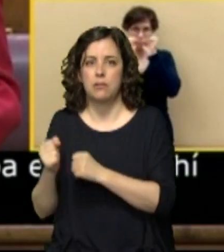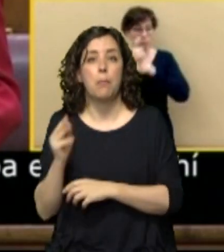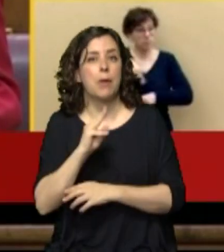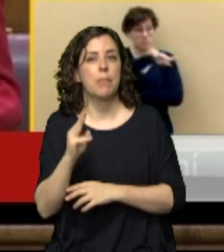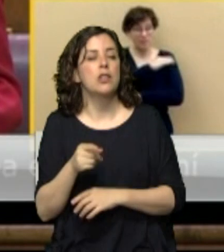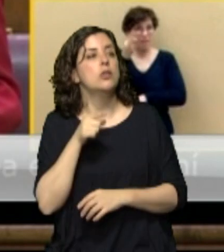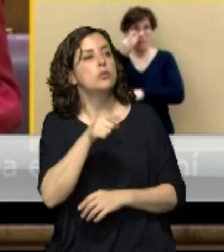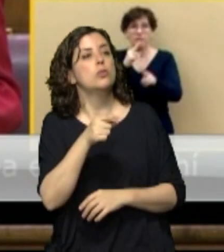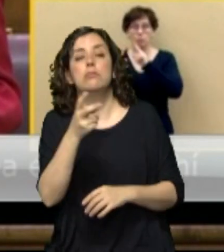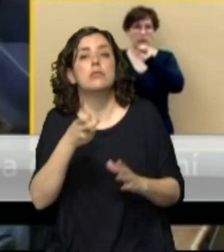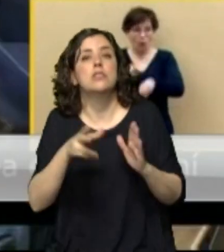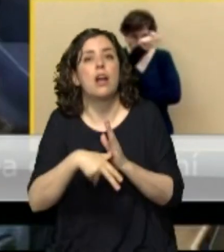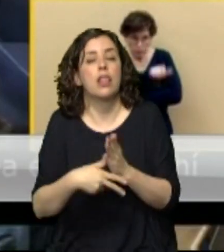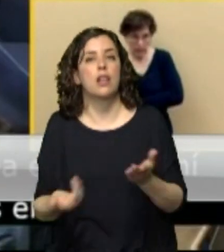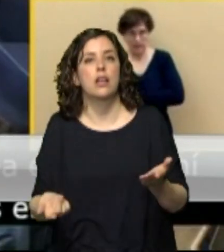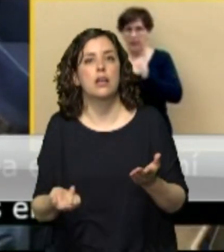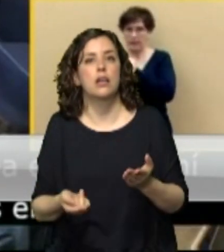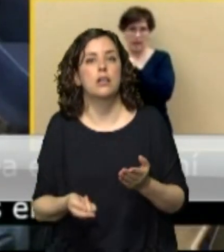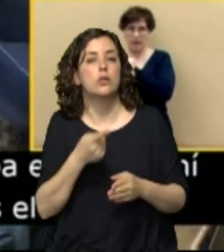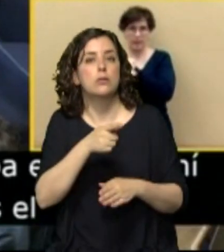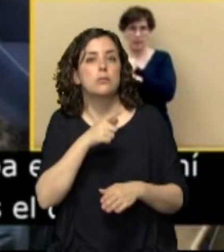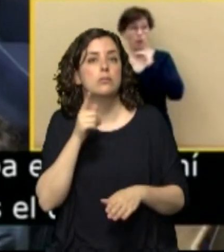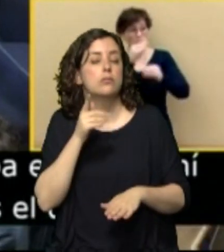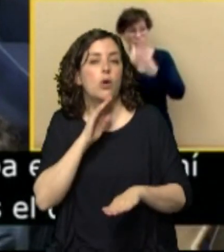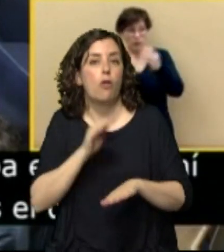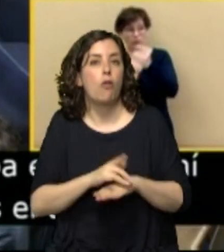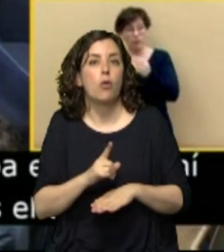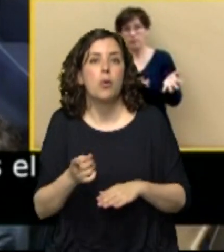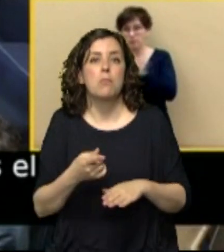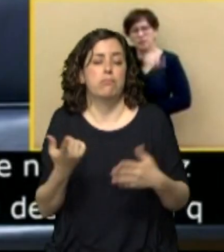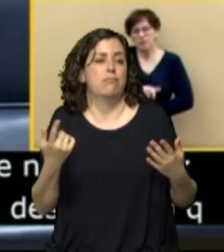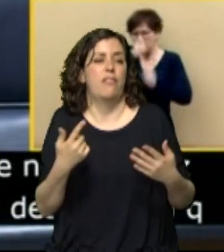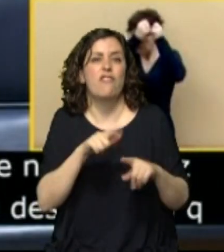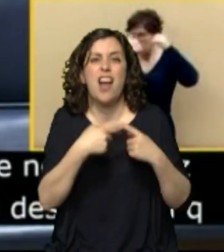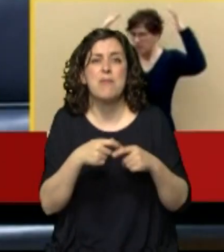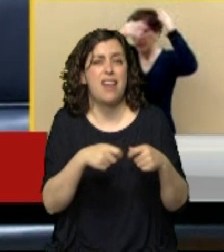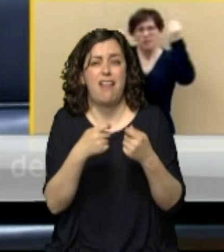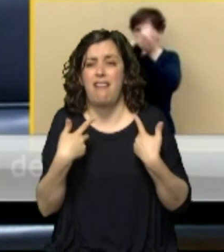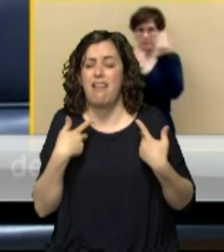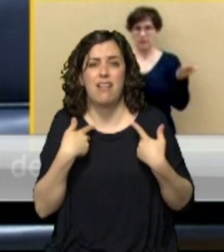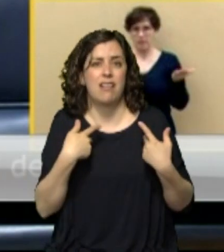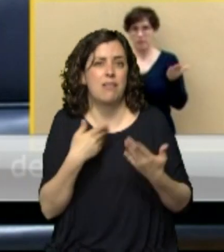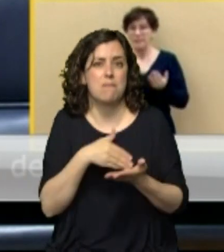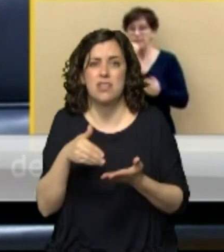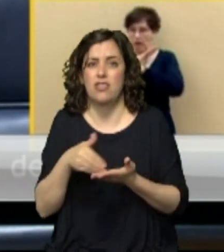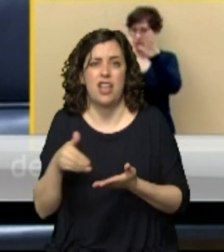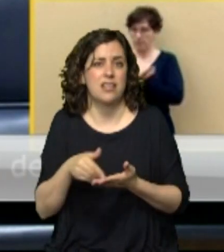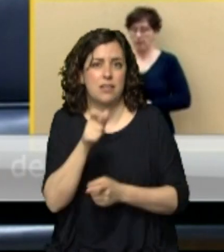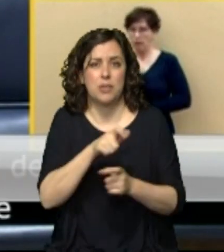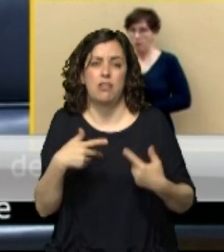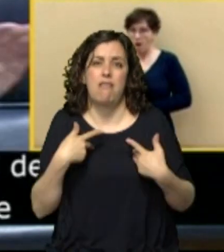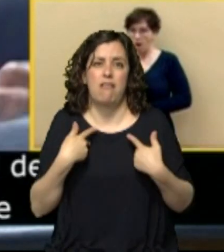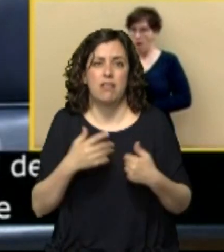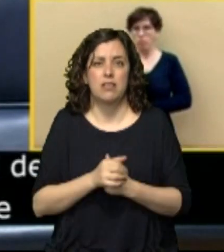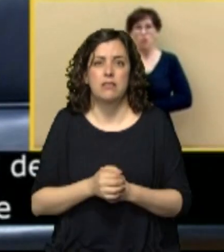llegó tarde. Su negligencia se cuenta en miles de vidas rotas y en millones de vidas arruinadas. Si encontrara que en algo coincide conmigo,